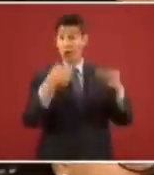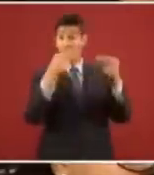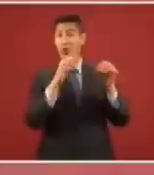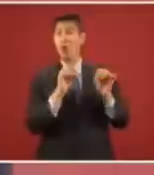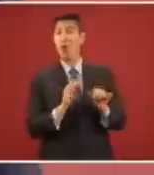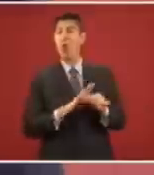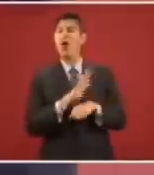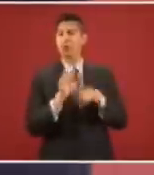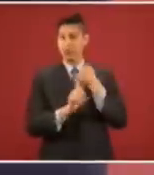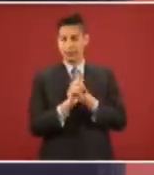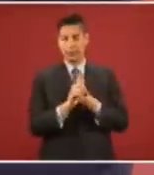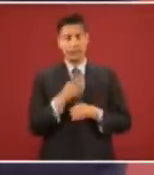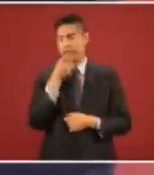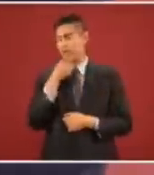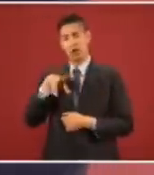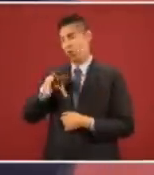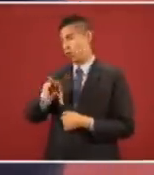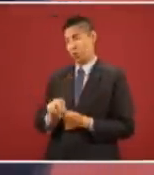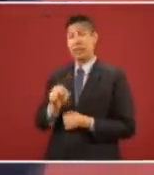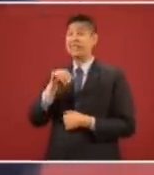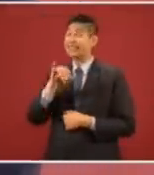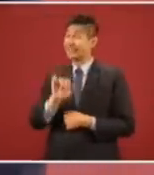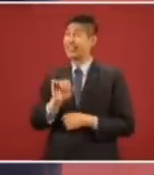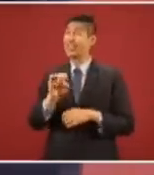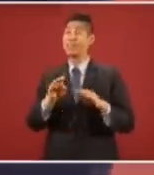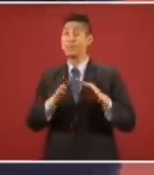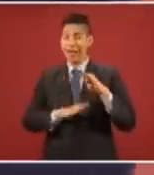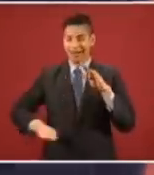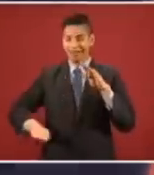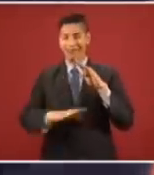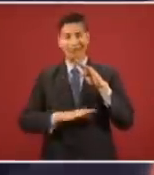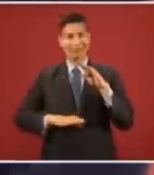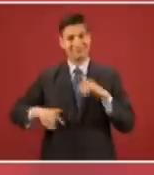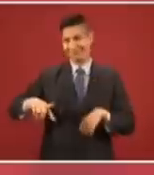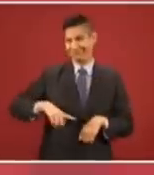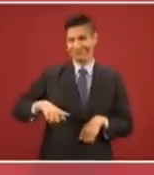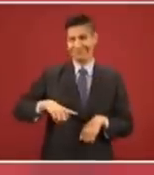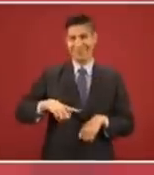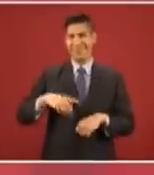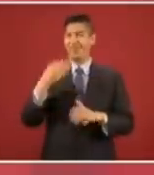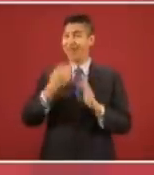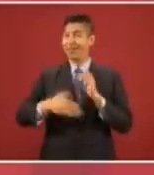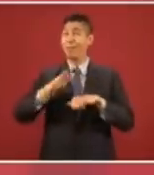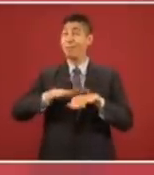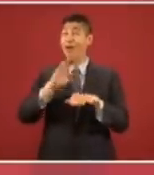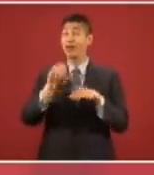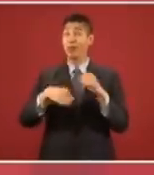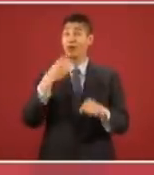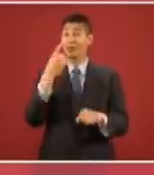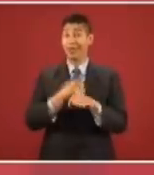un problema estructural que tiene que ver con la falta de oportunidades de